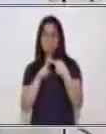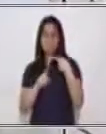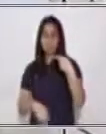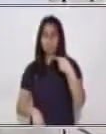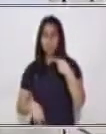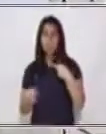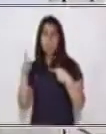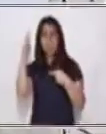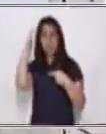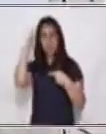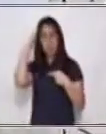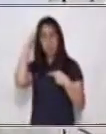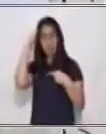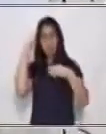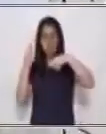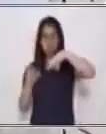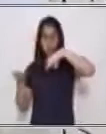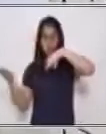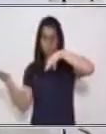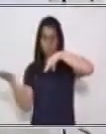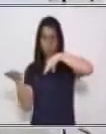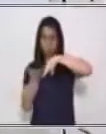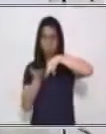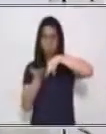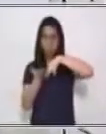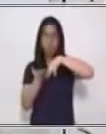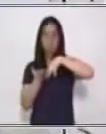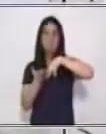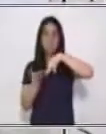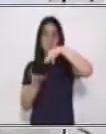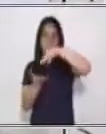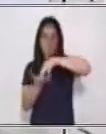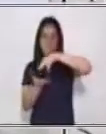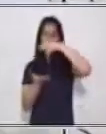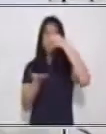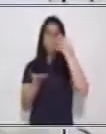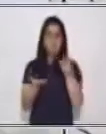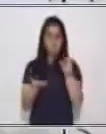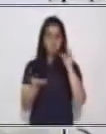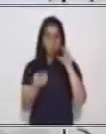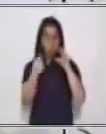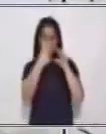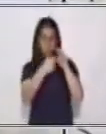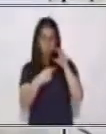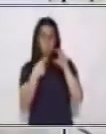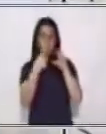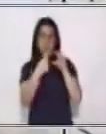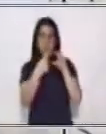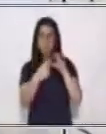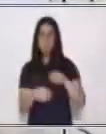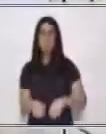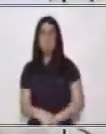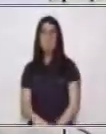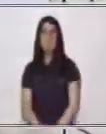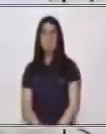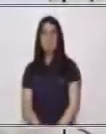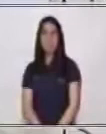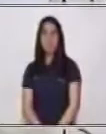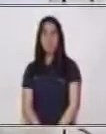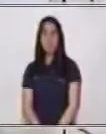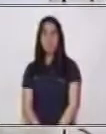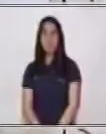corta el cono. Tenemos también las partes de las secciones cónicas, en este